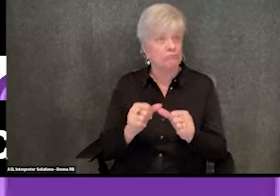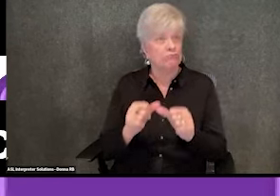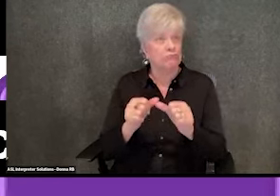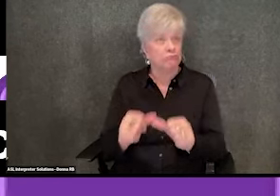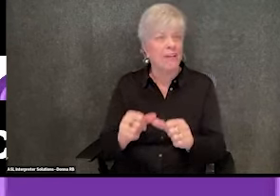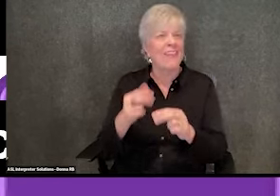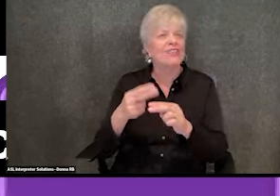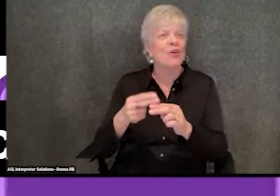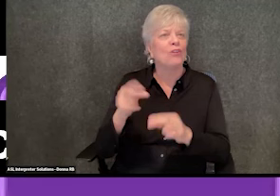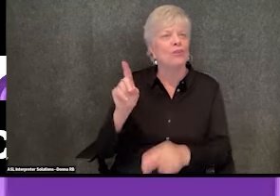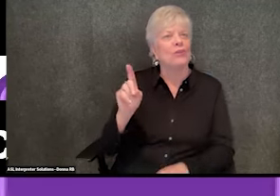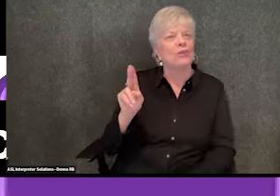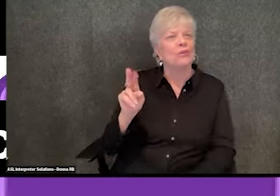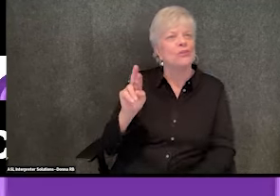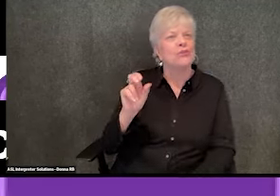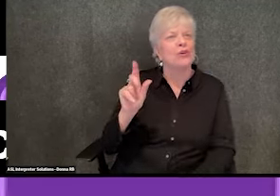siempre activo.